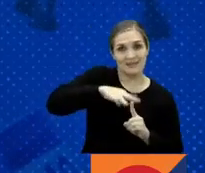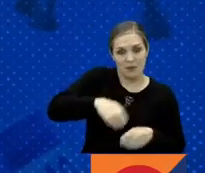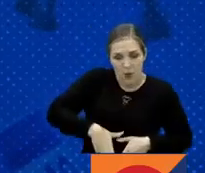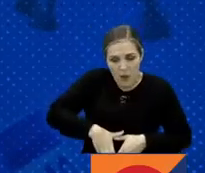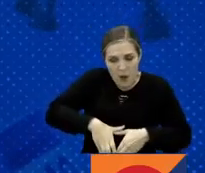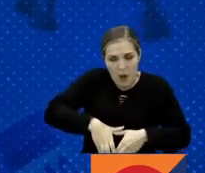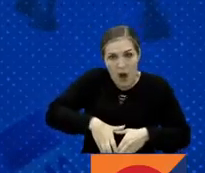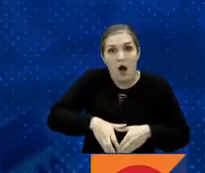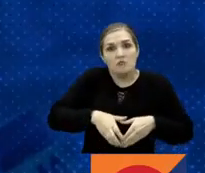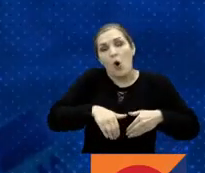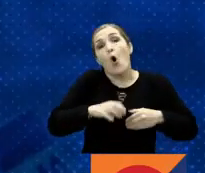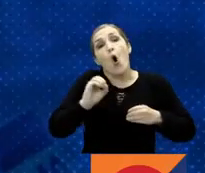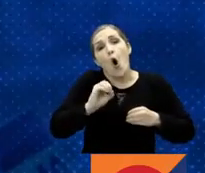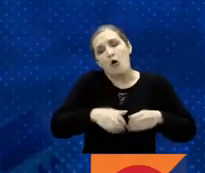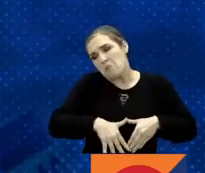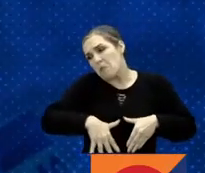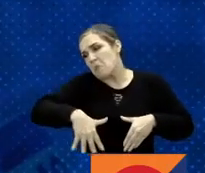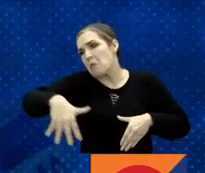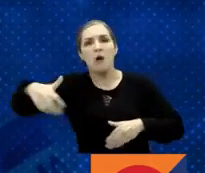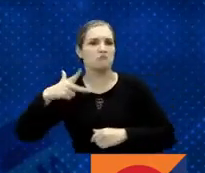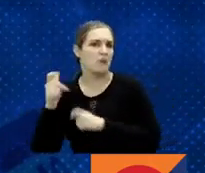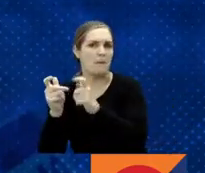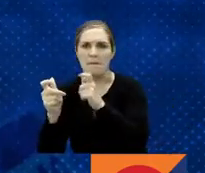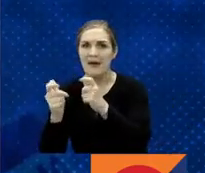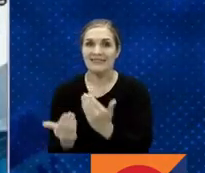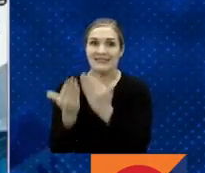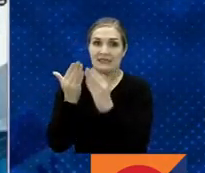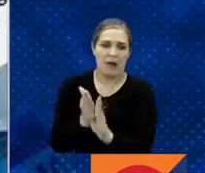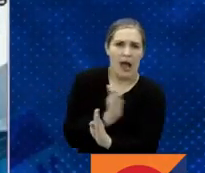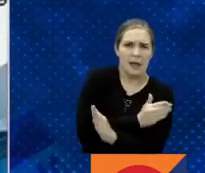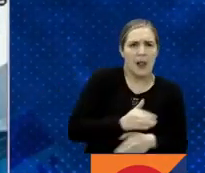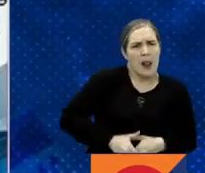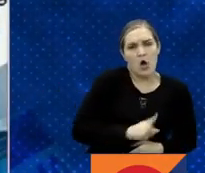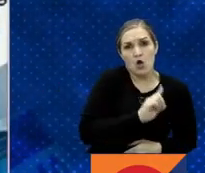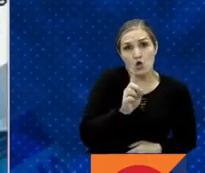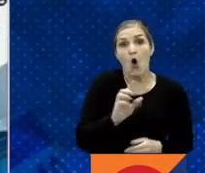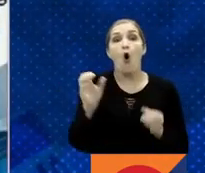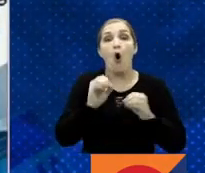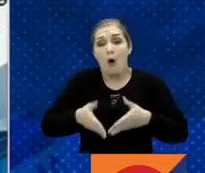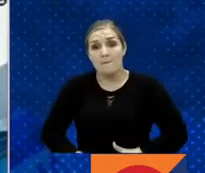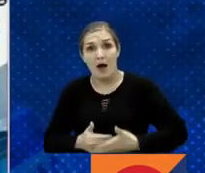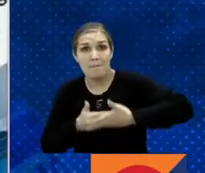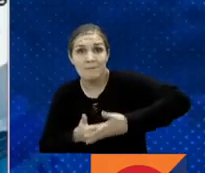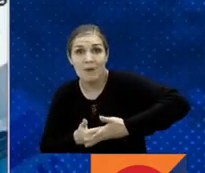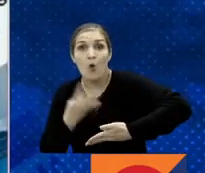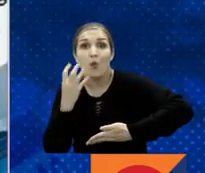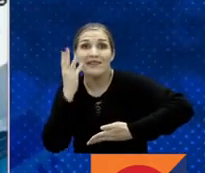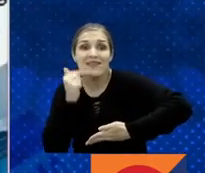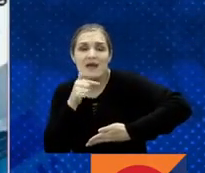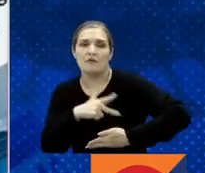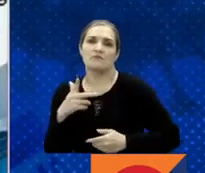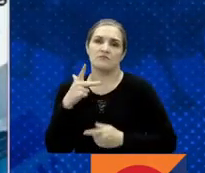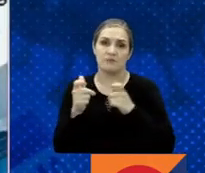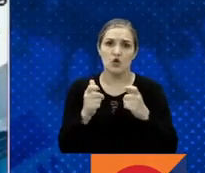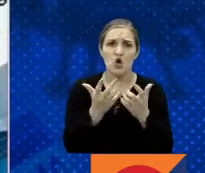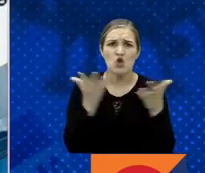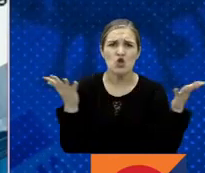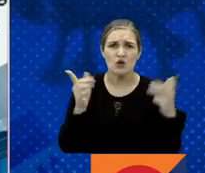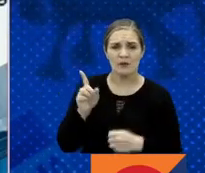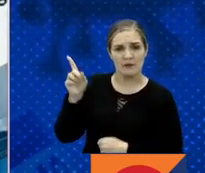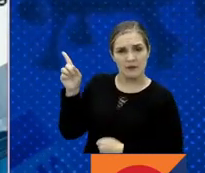EPS. Si no tienen EPS en Bogotá, estos son los puntos a los que puede asistir: Coliseo Cayetano